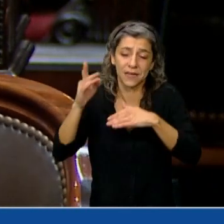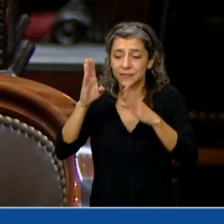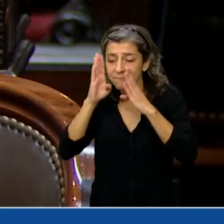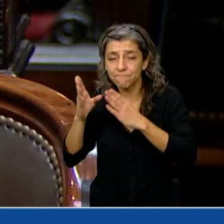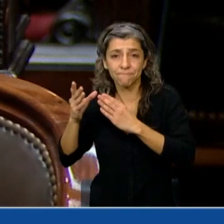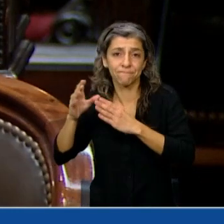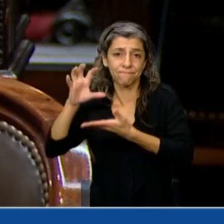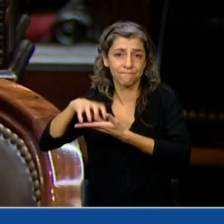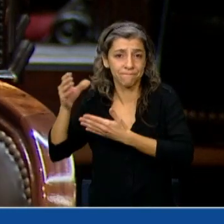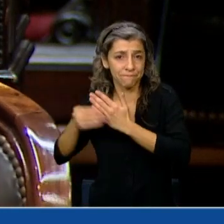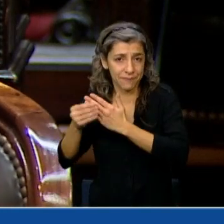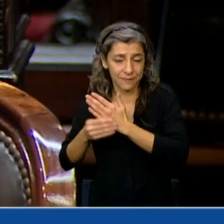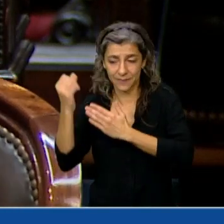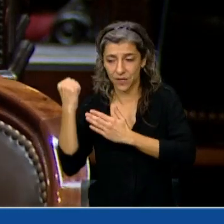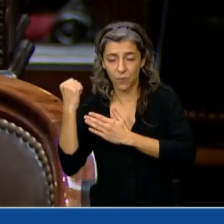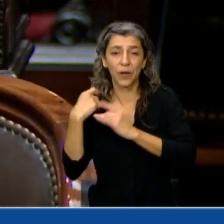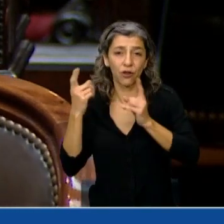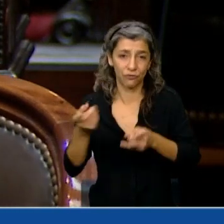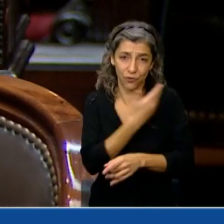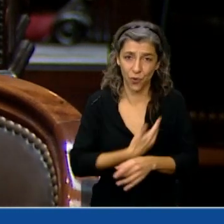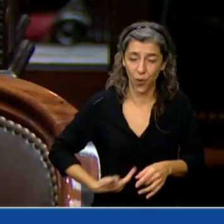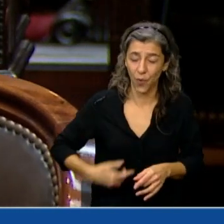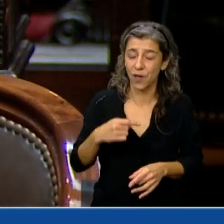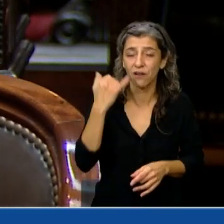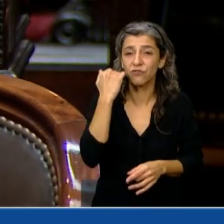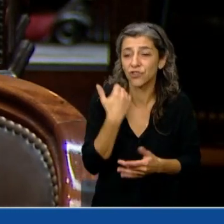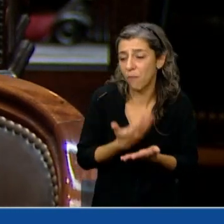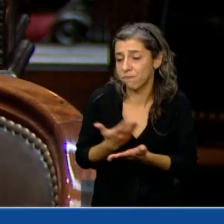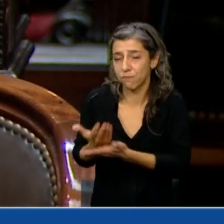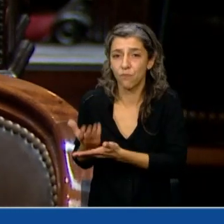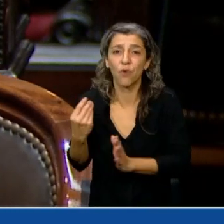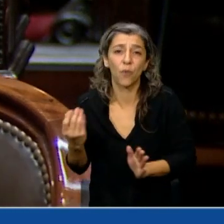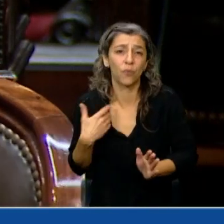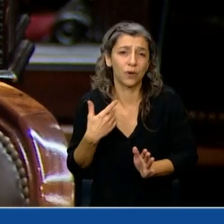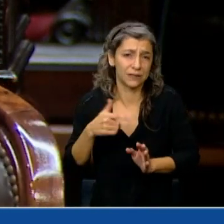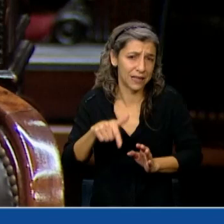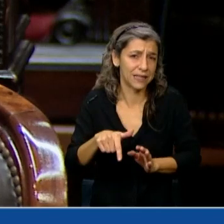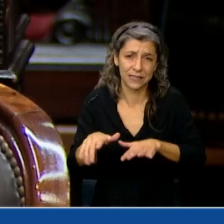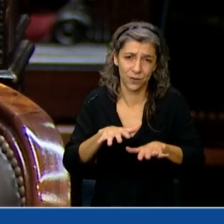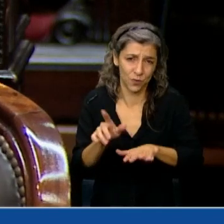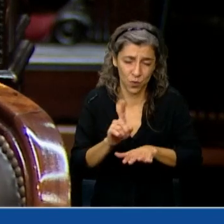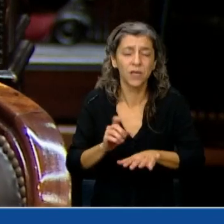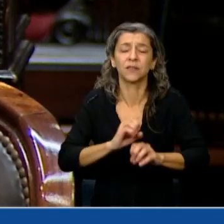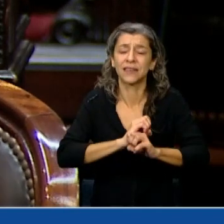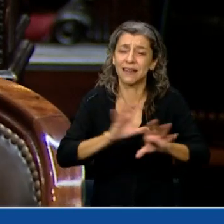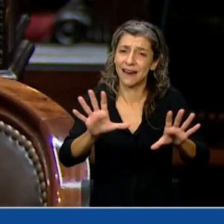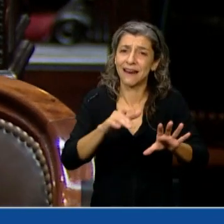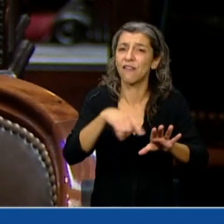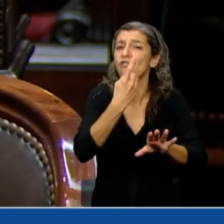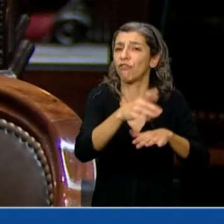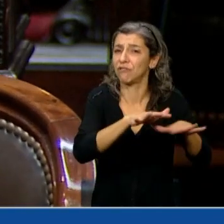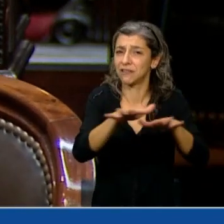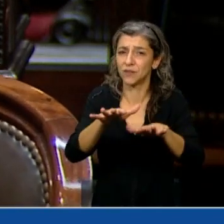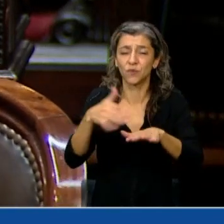también desde el sector que hoy gobierna, se han planteado, mucho más graves por supuesto que esta situación, artículos en los